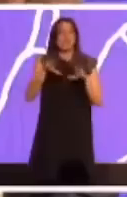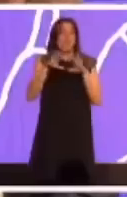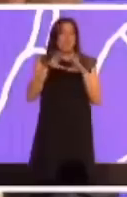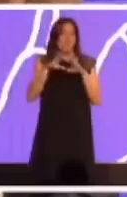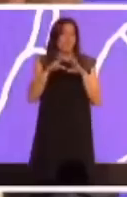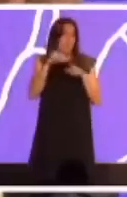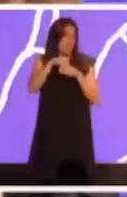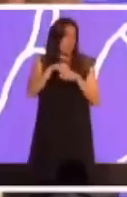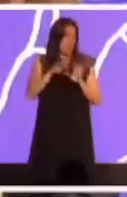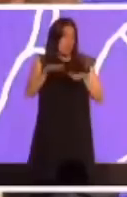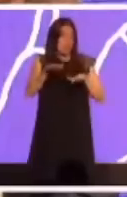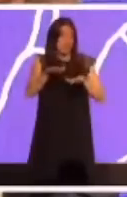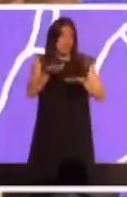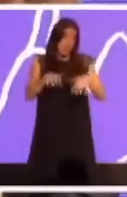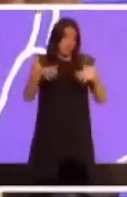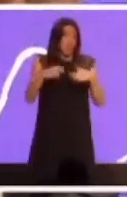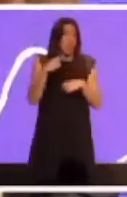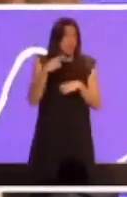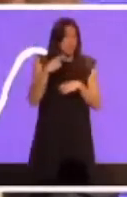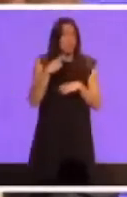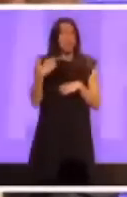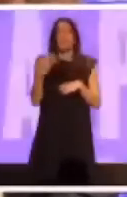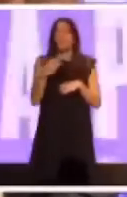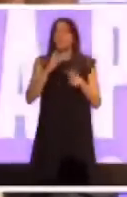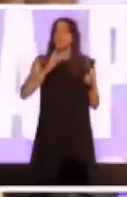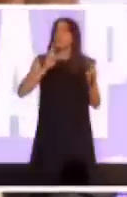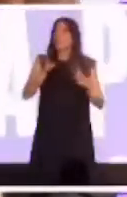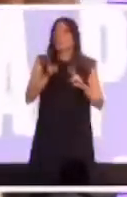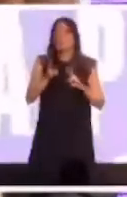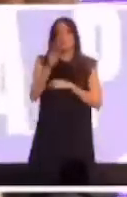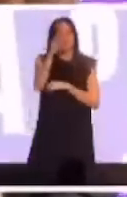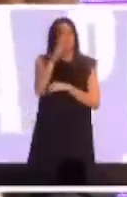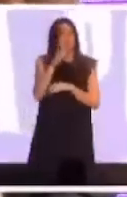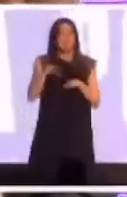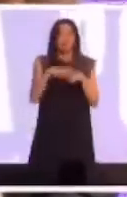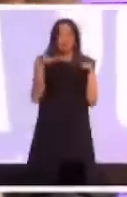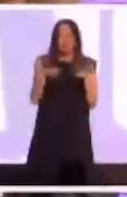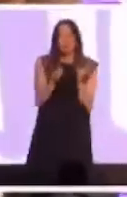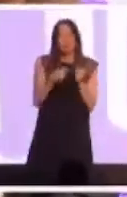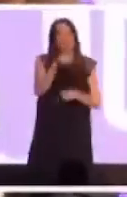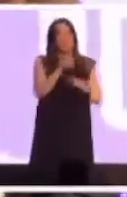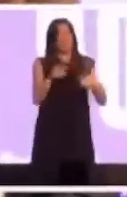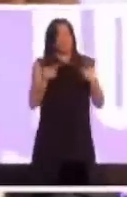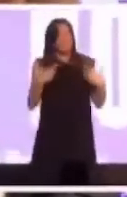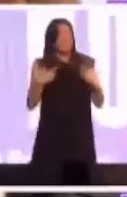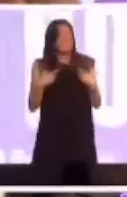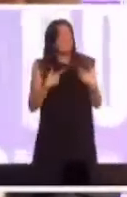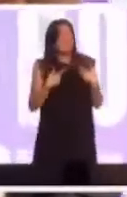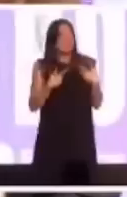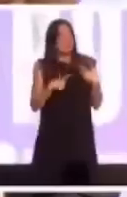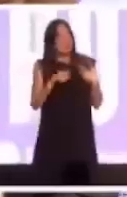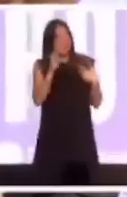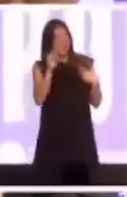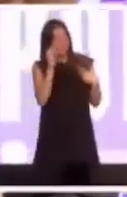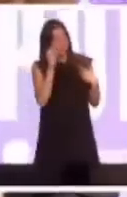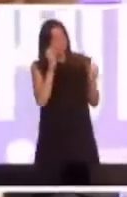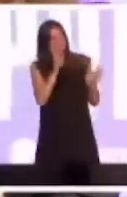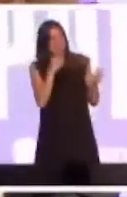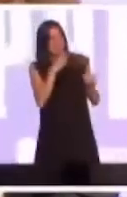Congreso tiene que dar una respuesta a la preocupación social y a las víctimas que están viendo como algunos jueces